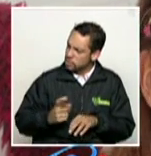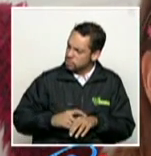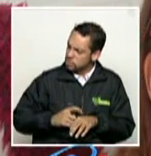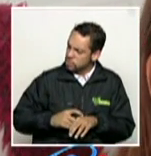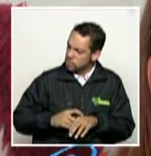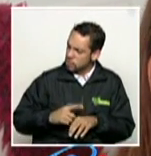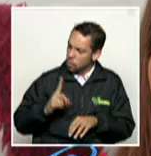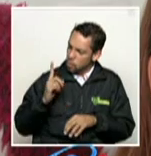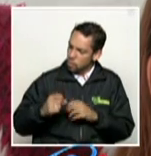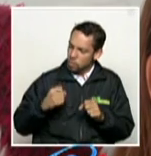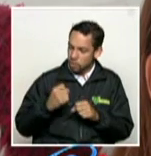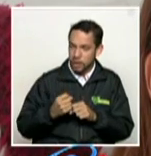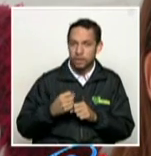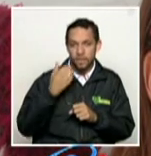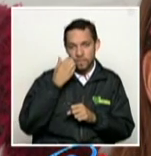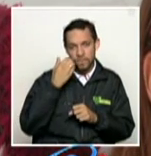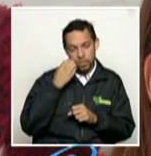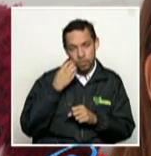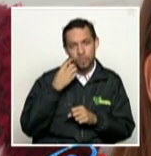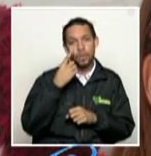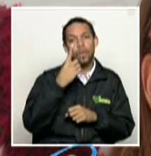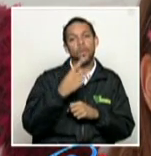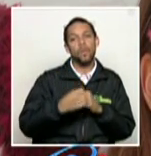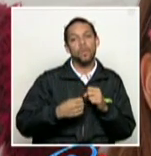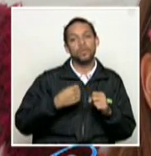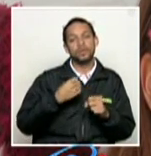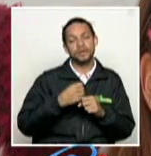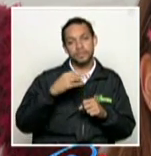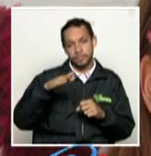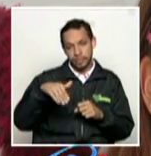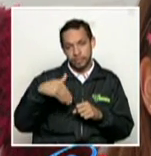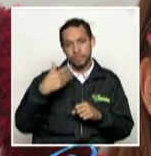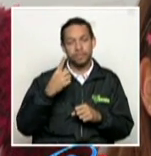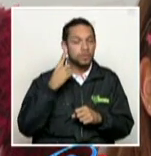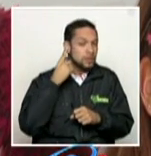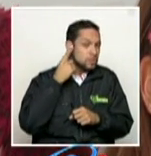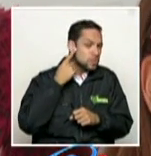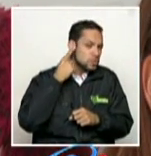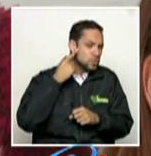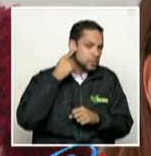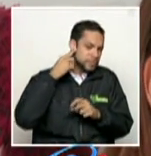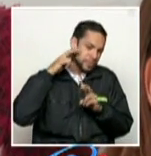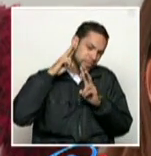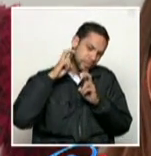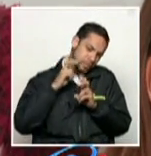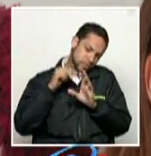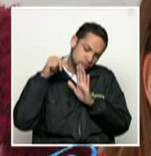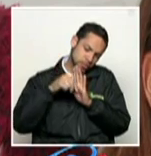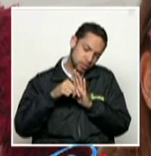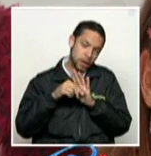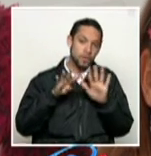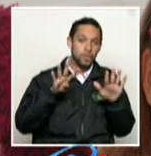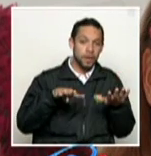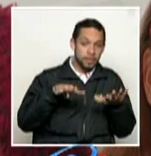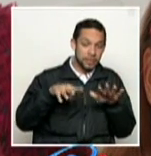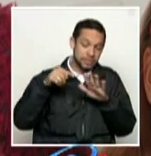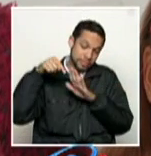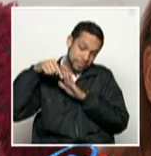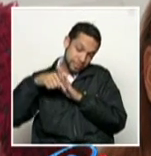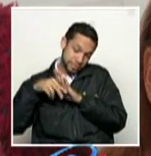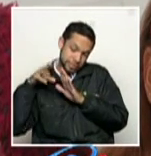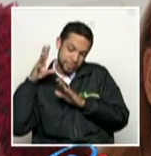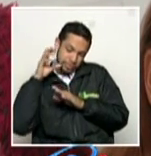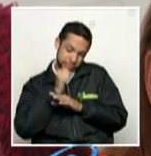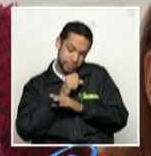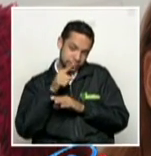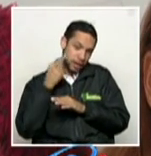niña? 1 año. ¿Al año de nacido le dio una otitis? Le dio a los 9 meses. A los 9 meses. Sí, señor. Entonces le trataron